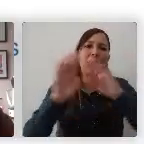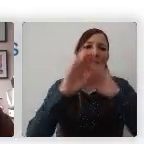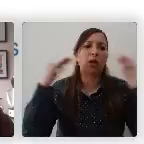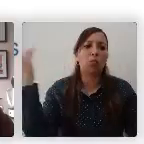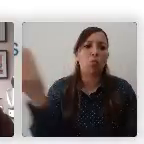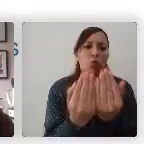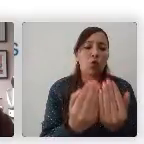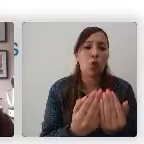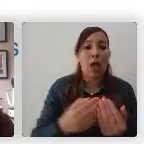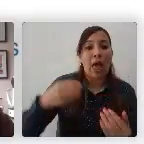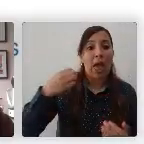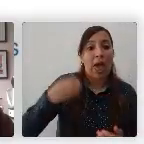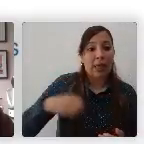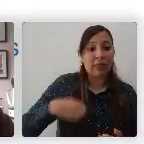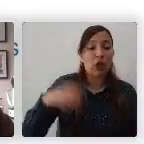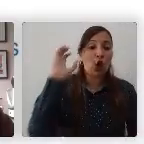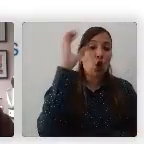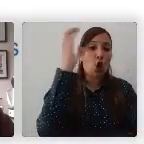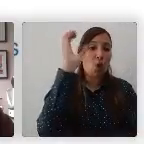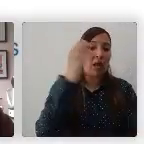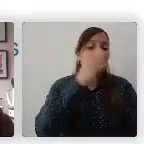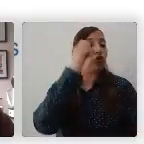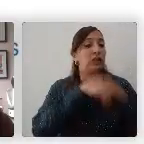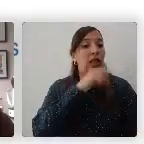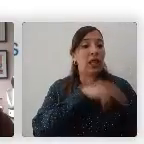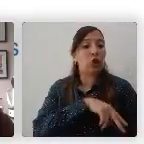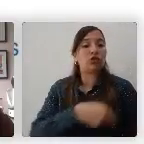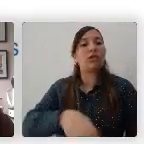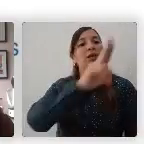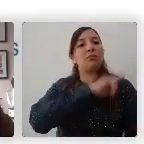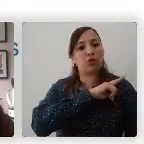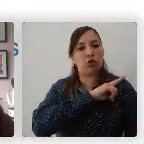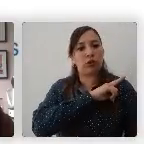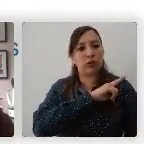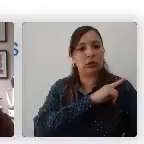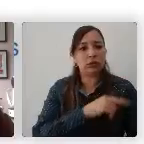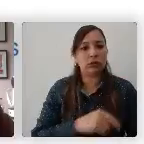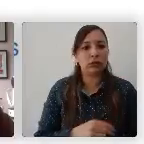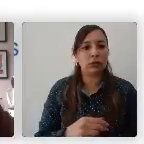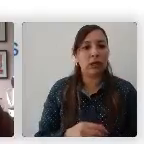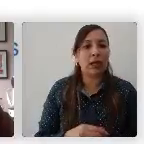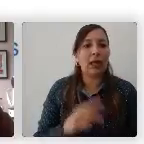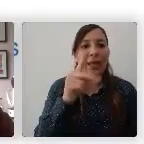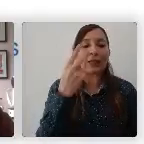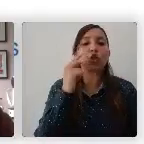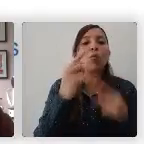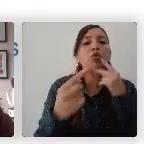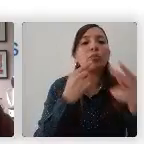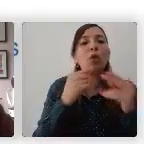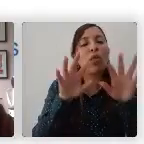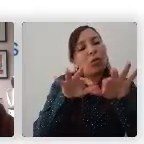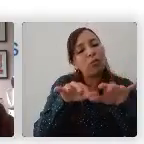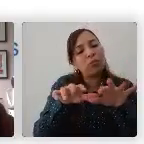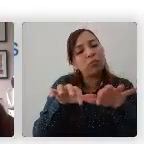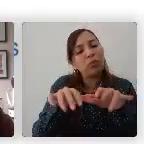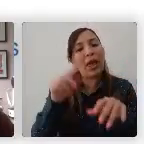argentinos colombianos chilenos y españoles esto ha sido hecho a través de encuestas online en